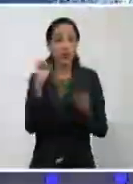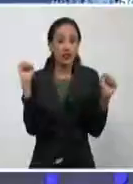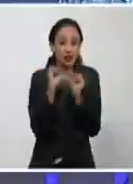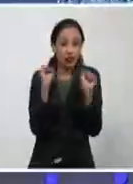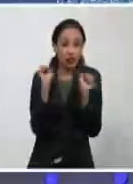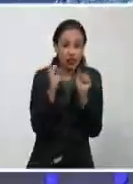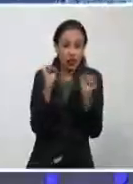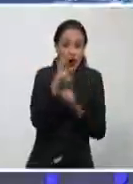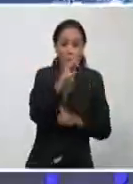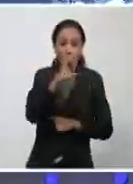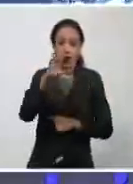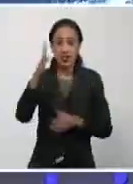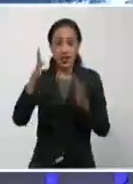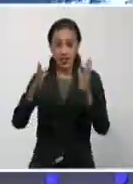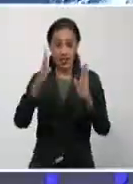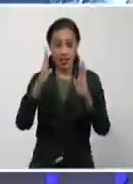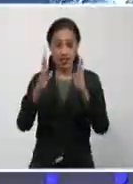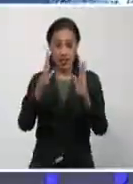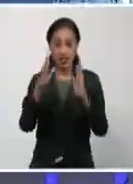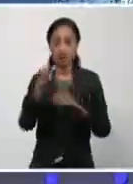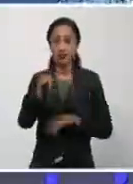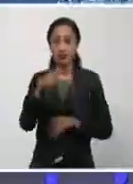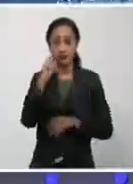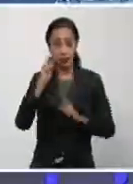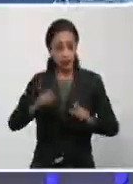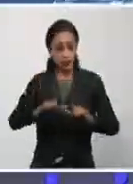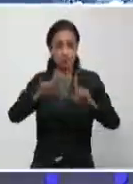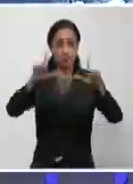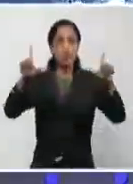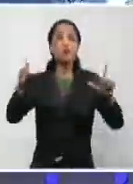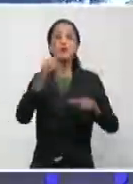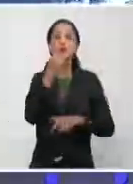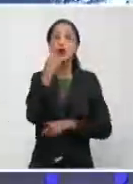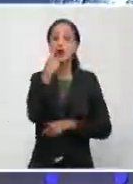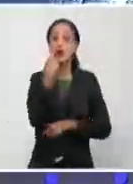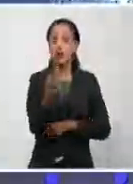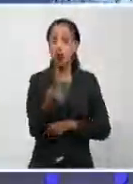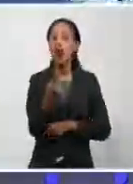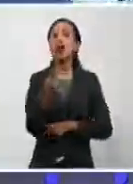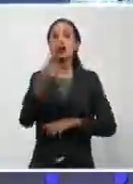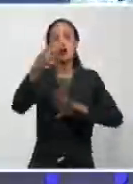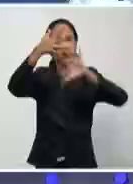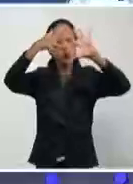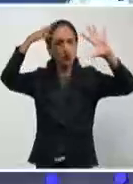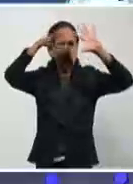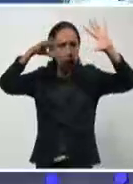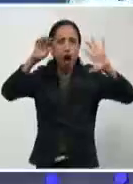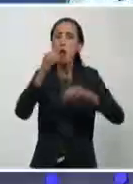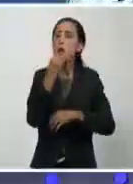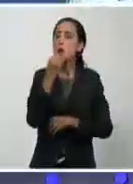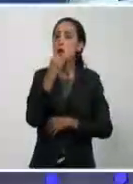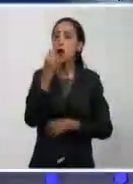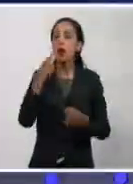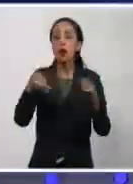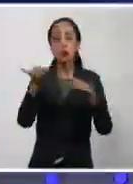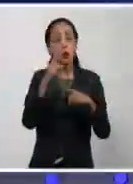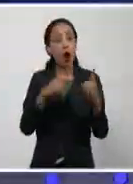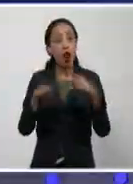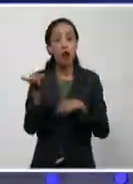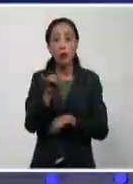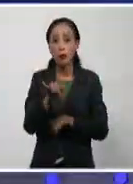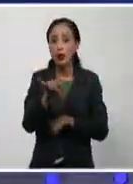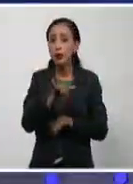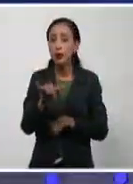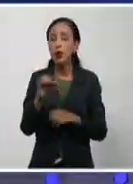del occidente y centro. Observen en las imágenes de satélite que se mantiene el predominio de nublados que acompañan a la masa de